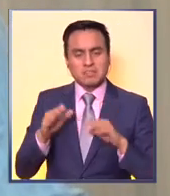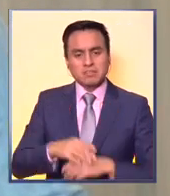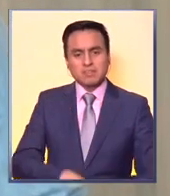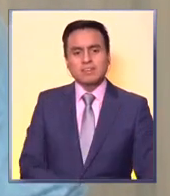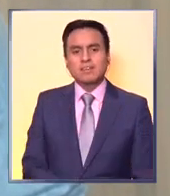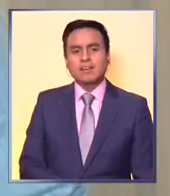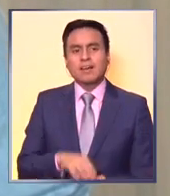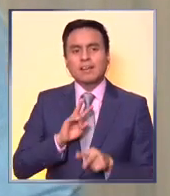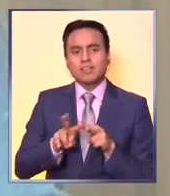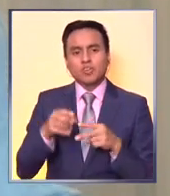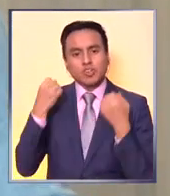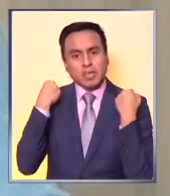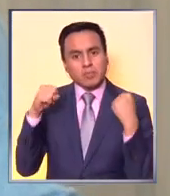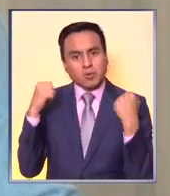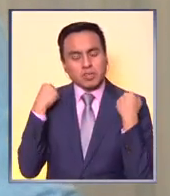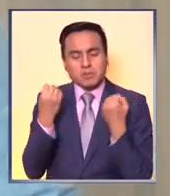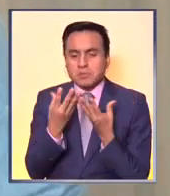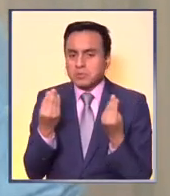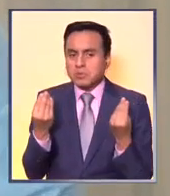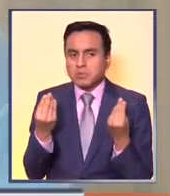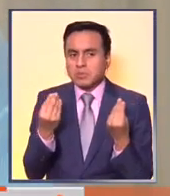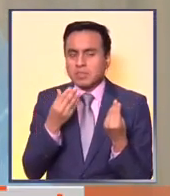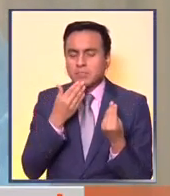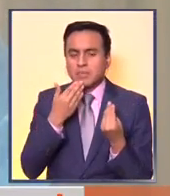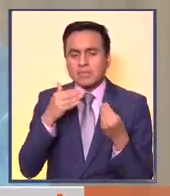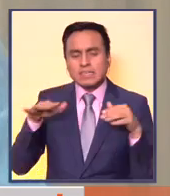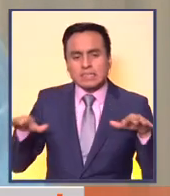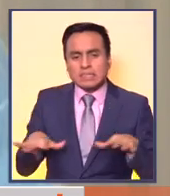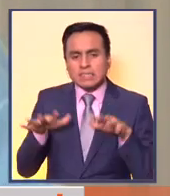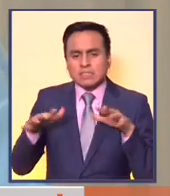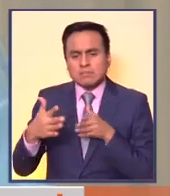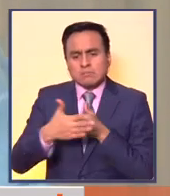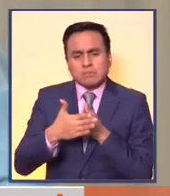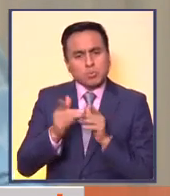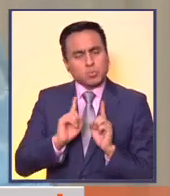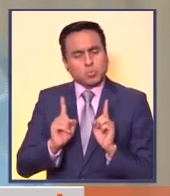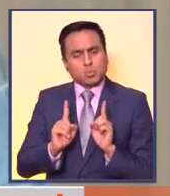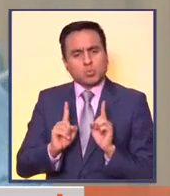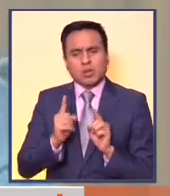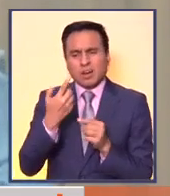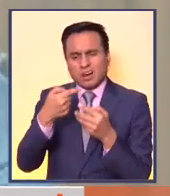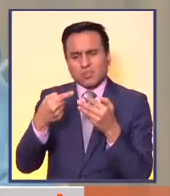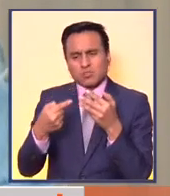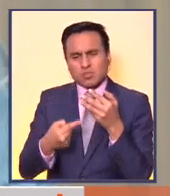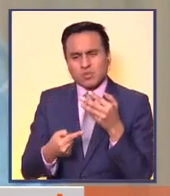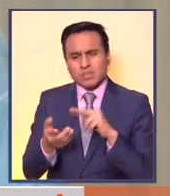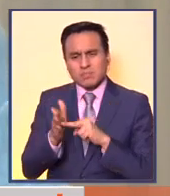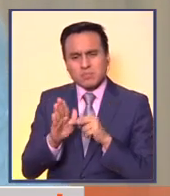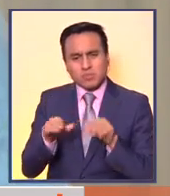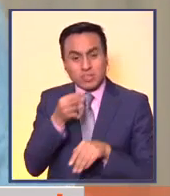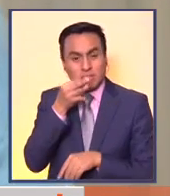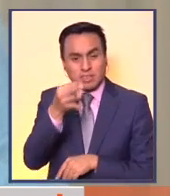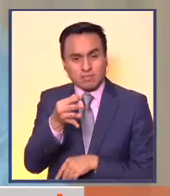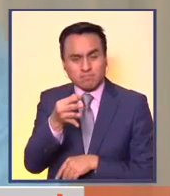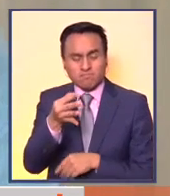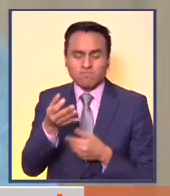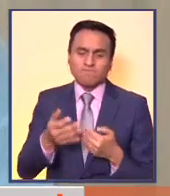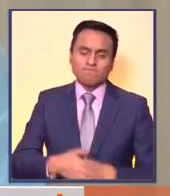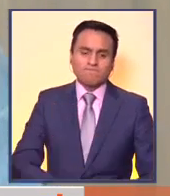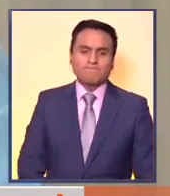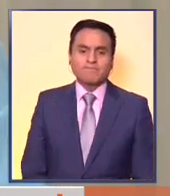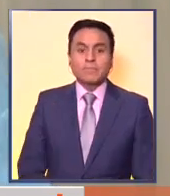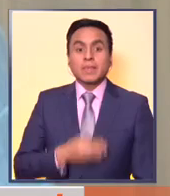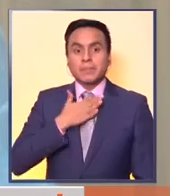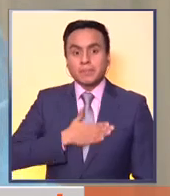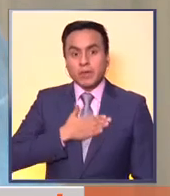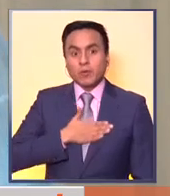Haciendo harto deporte también. Trato dentro de la medida de no limitarme mucho a pesar de todas estas secuelas, como yo te digo. Me